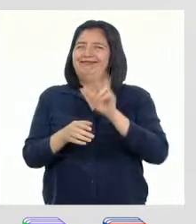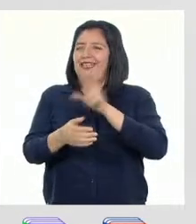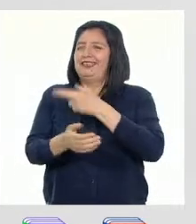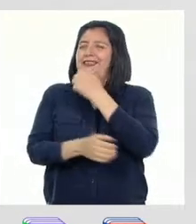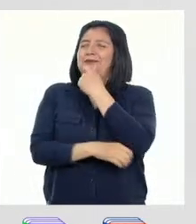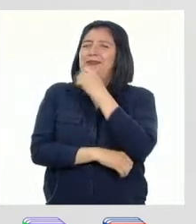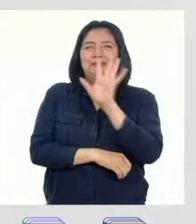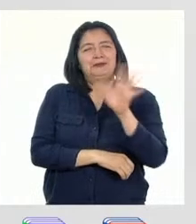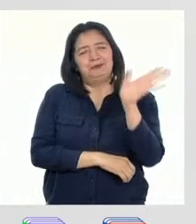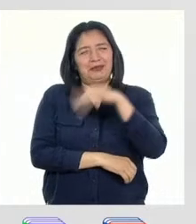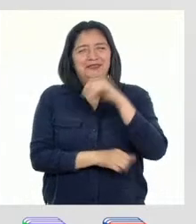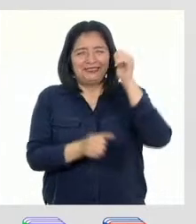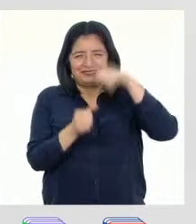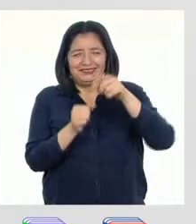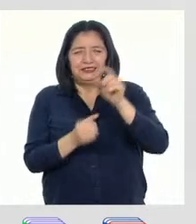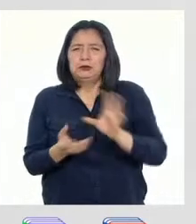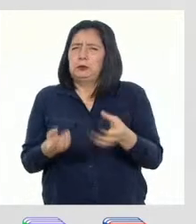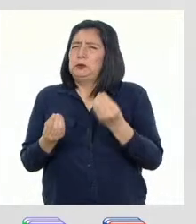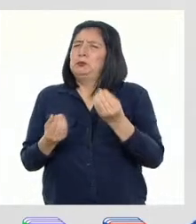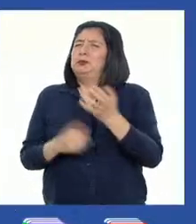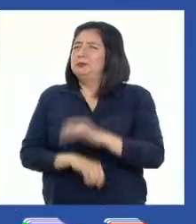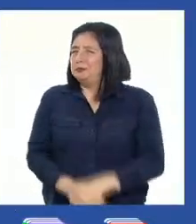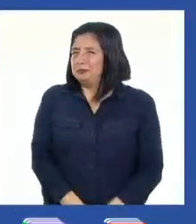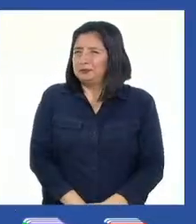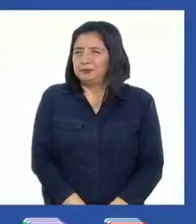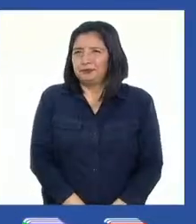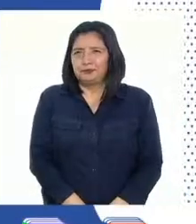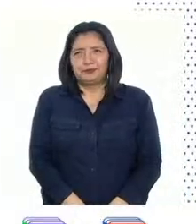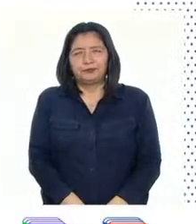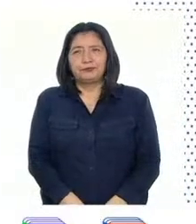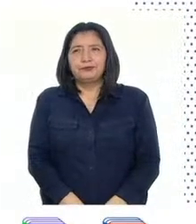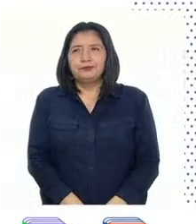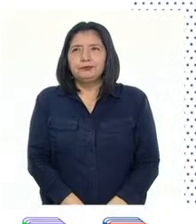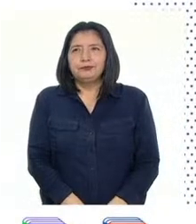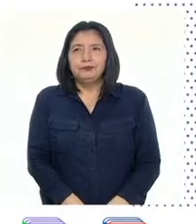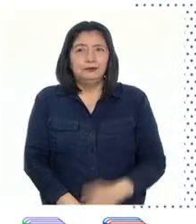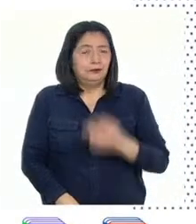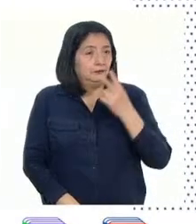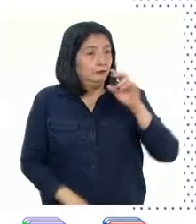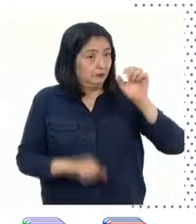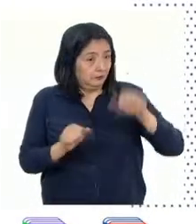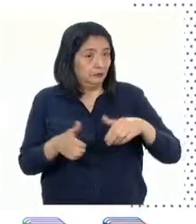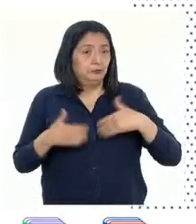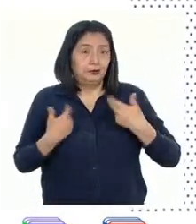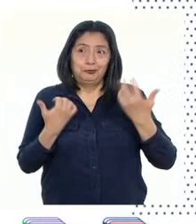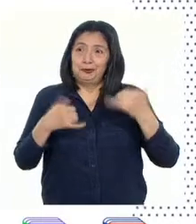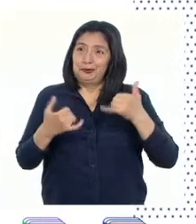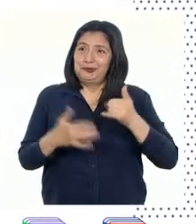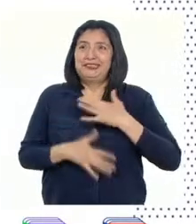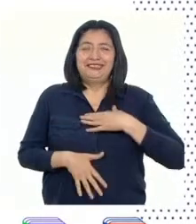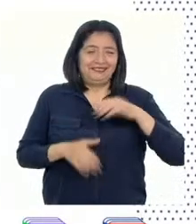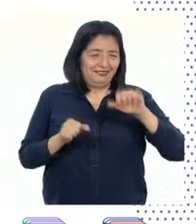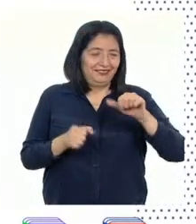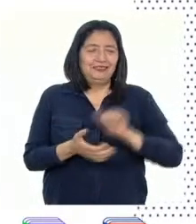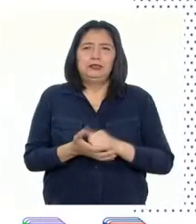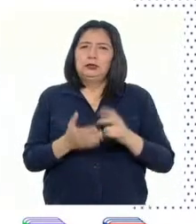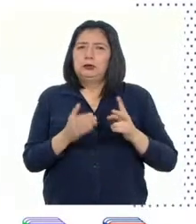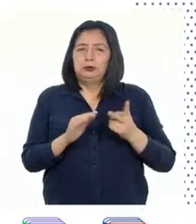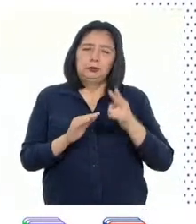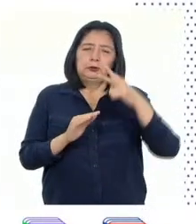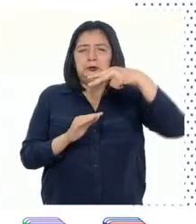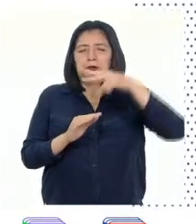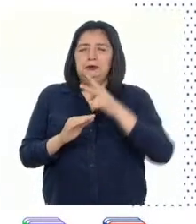rima, ¿eh? Vamos a recordar cómo fue ese día. ¿Ven cómo podemos jugar y divertirnos